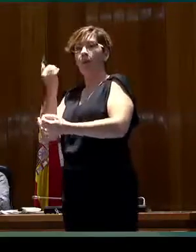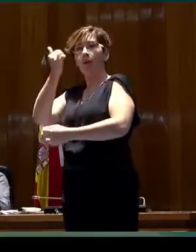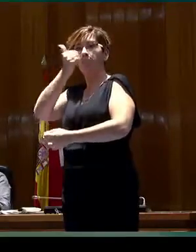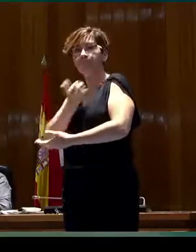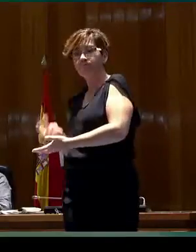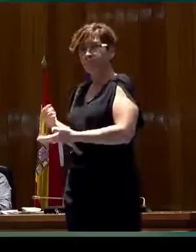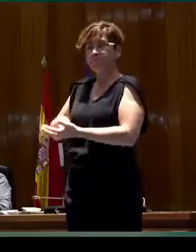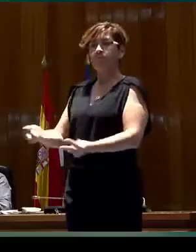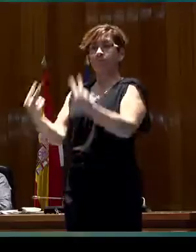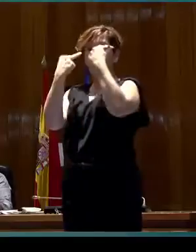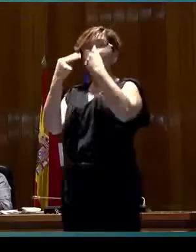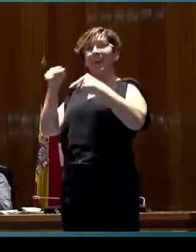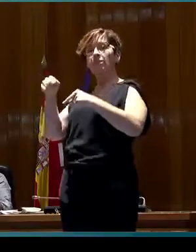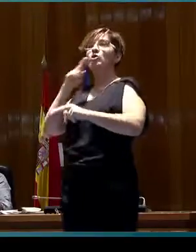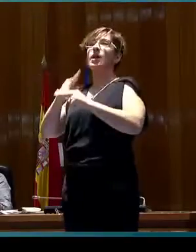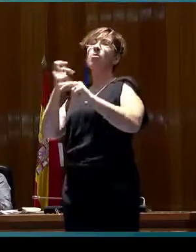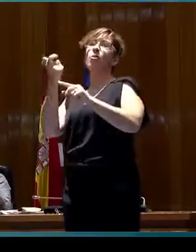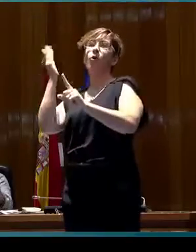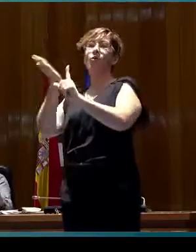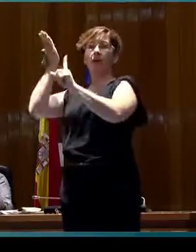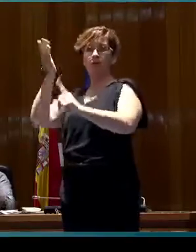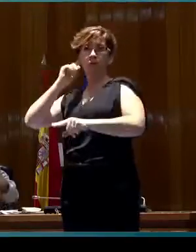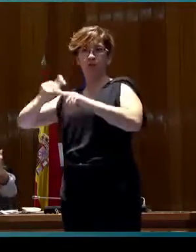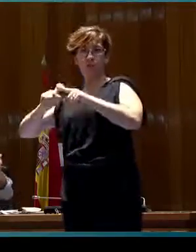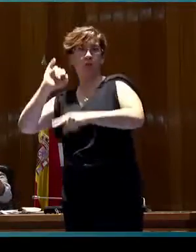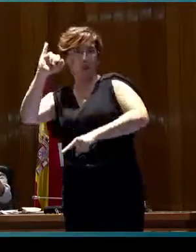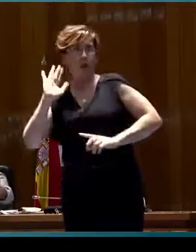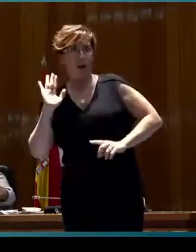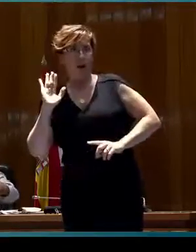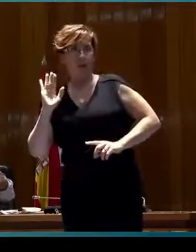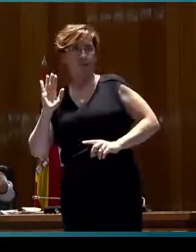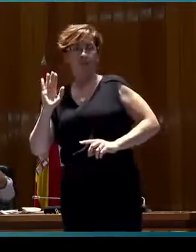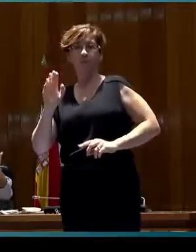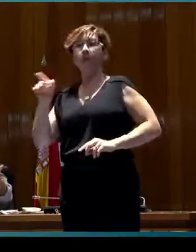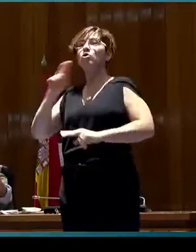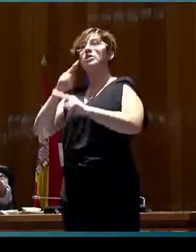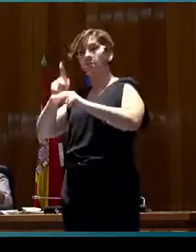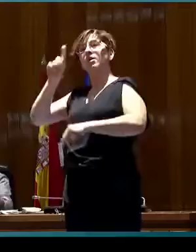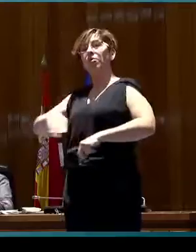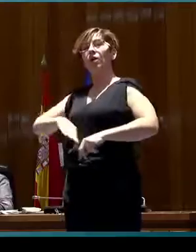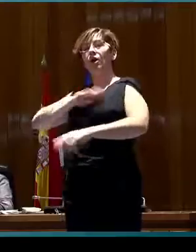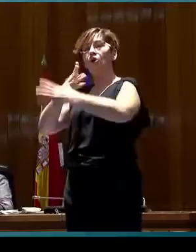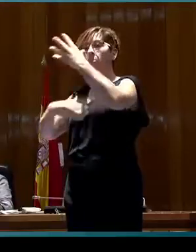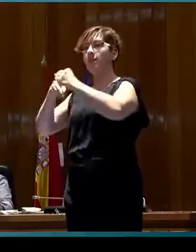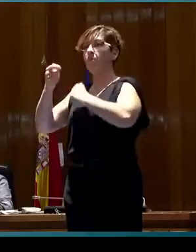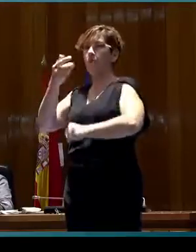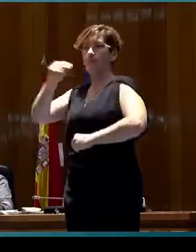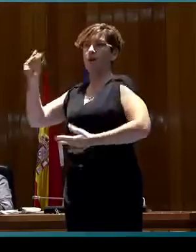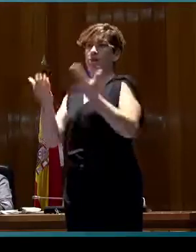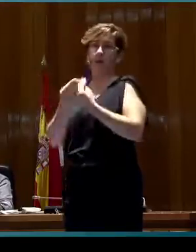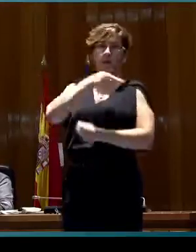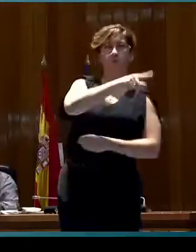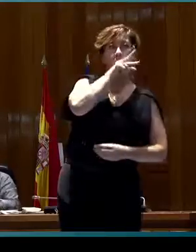por ese hecho. Habría una competencia, pero una competencia, digamos, extra, superior.